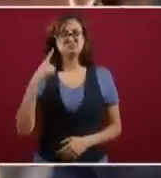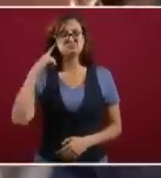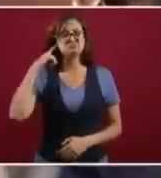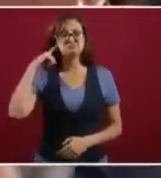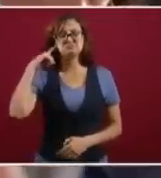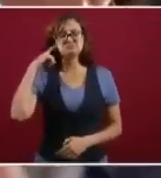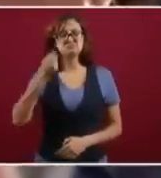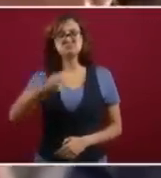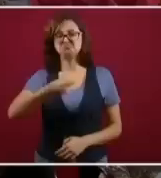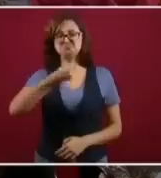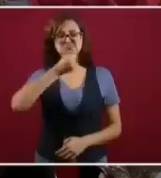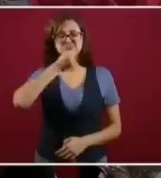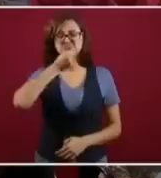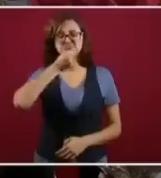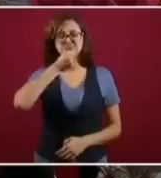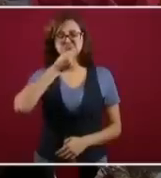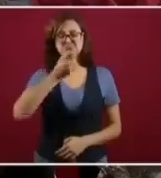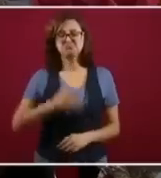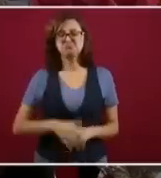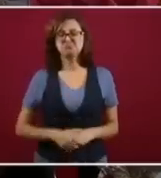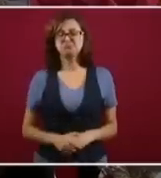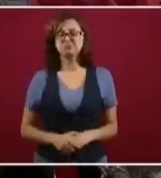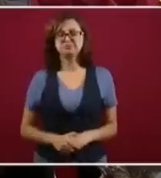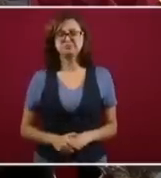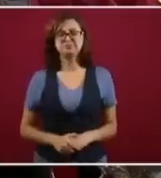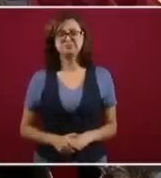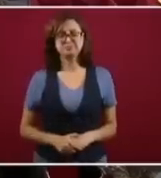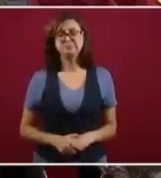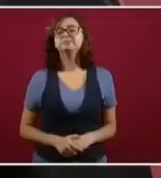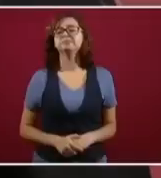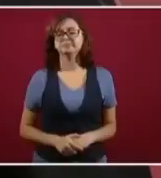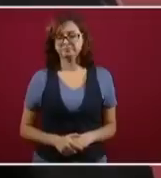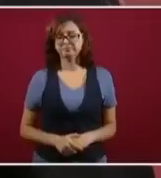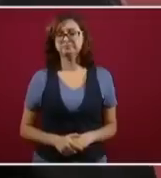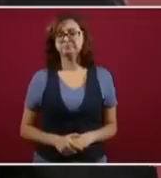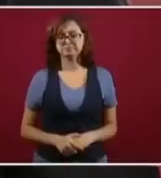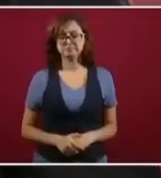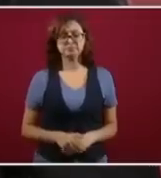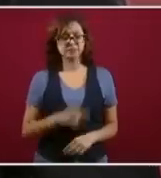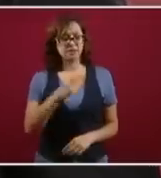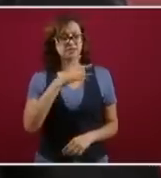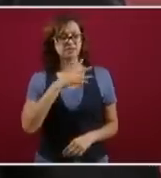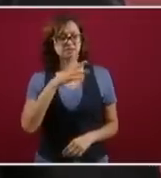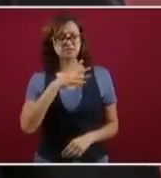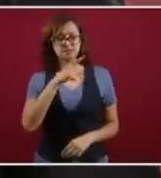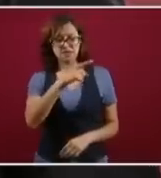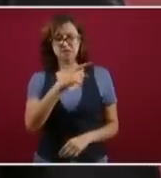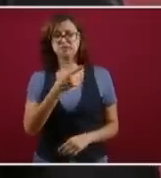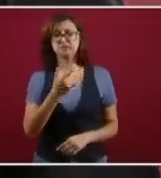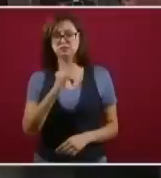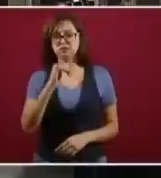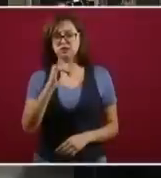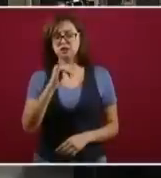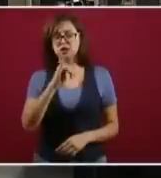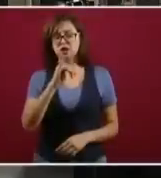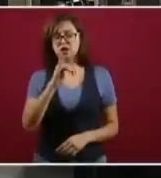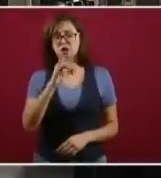estrategia mediano a largo. Sí, está Horacio Duarte, ahora mismo con Jesús,